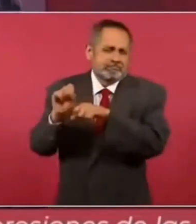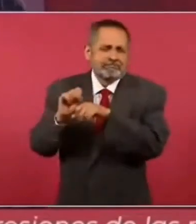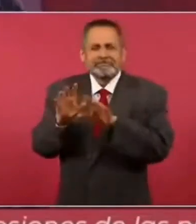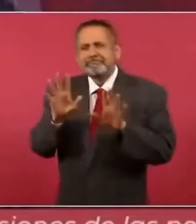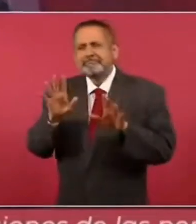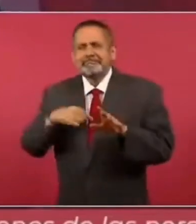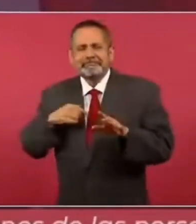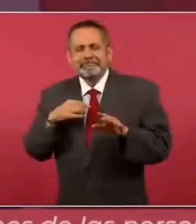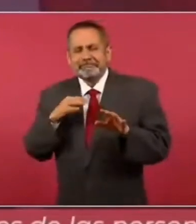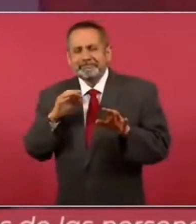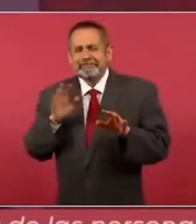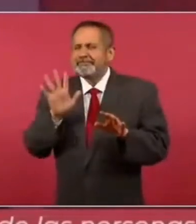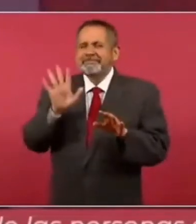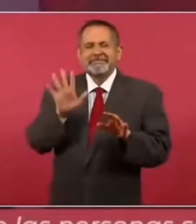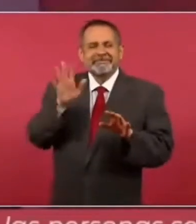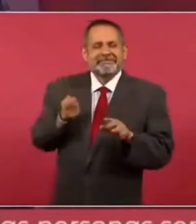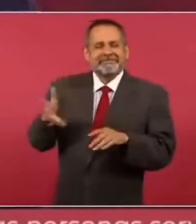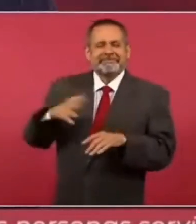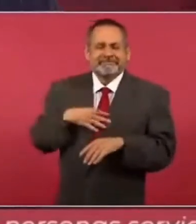bastante fresa.